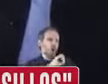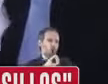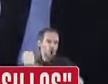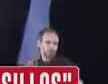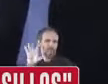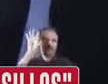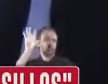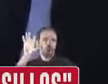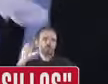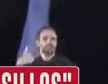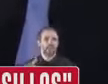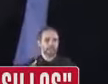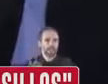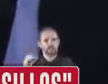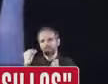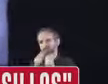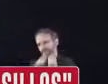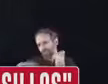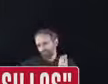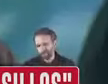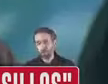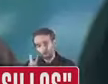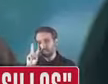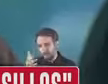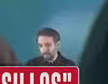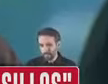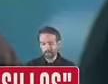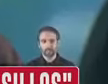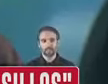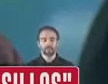de argentinas imaginando cosas así que la verdad